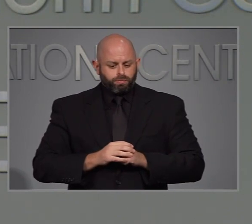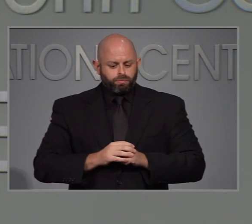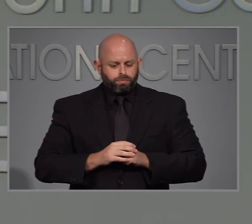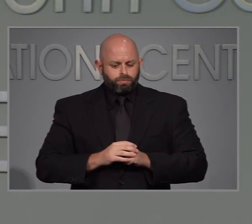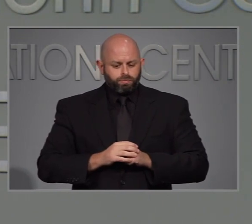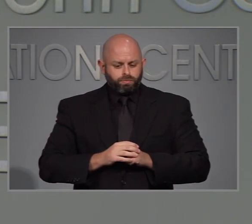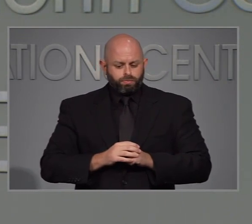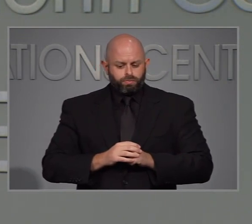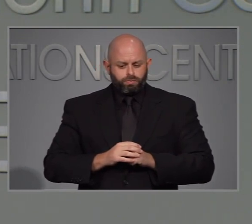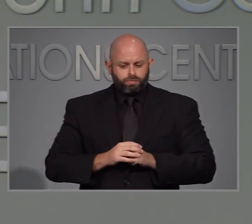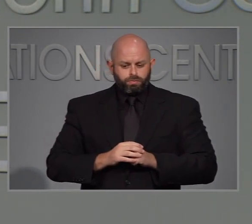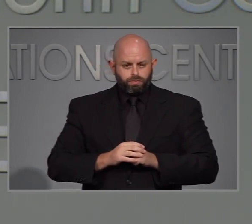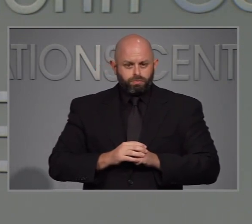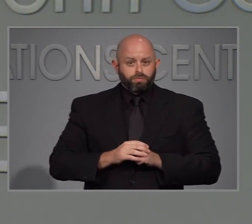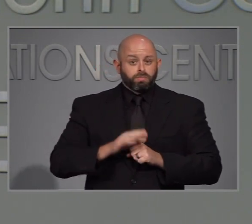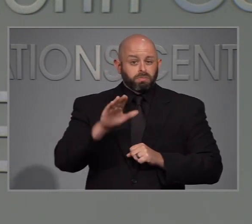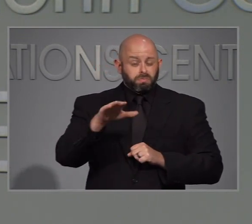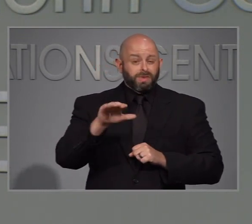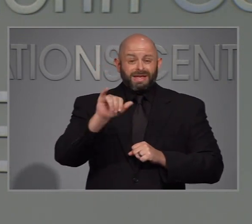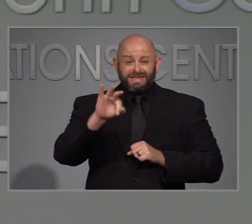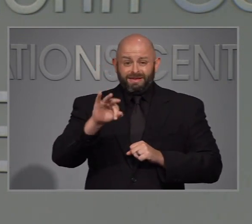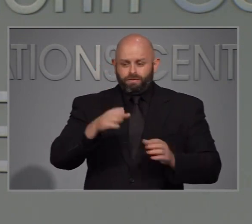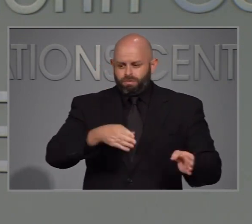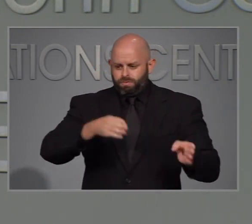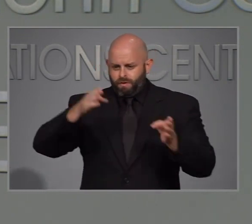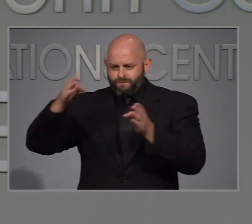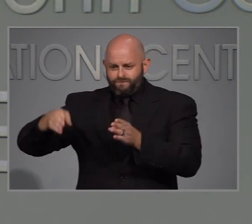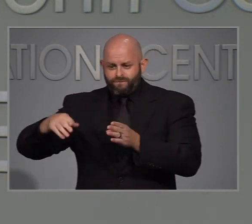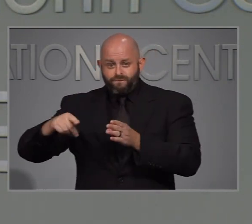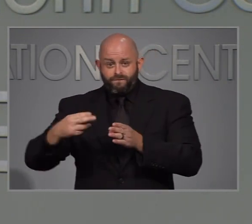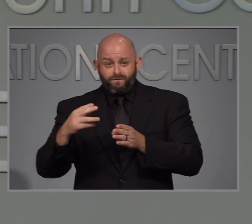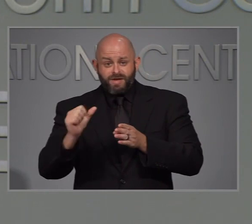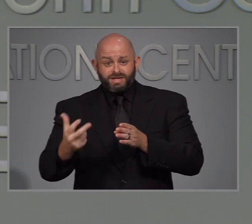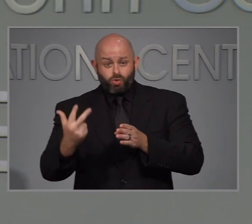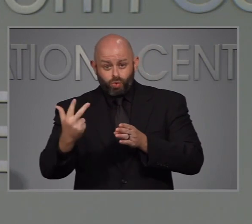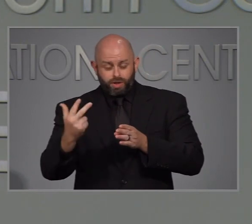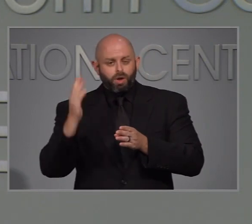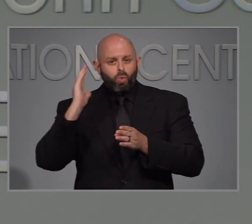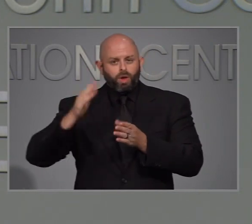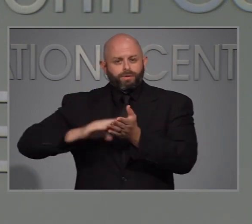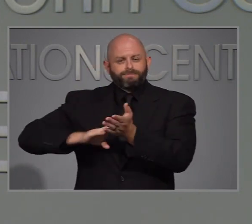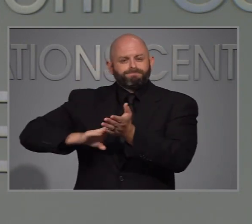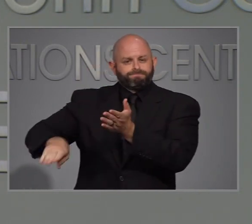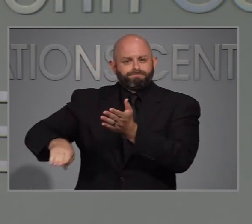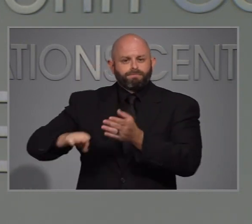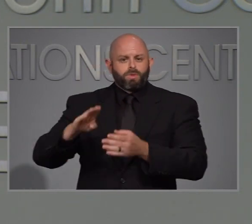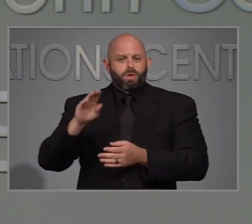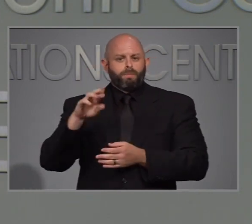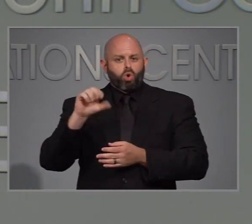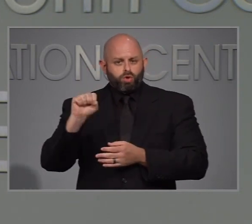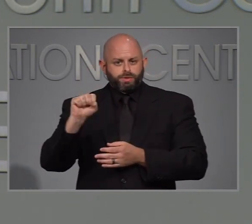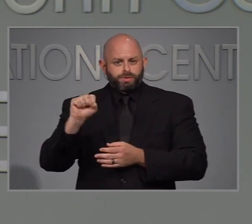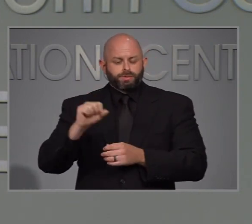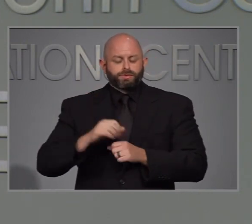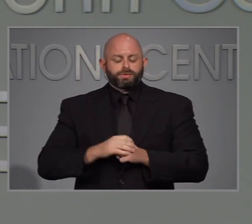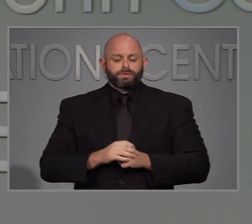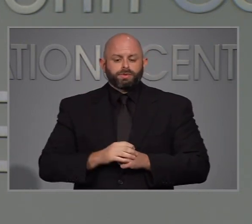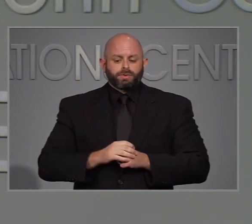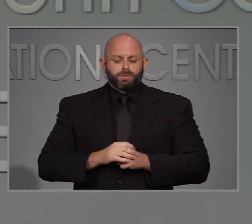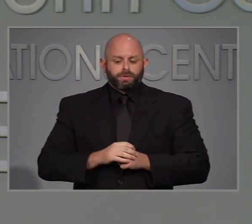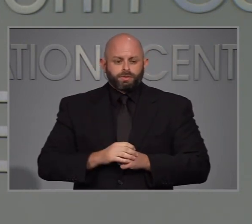excluir bares para que abran en la fase 3? Y también aclarar si tiene